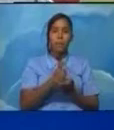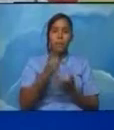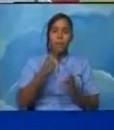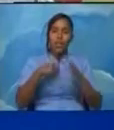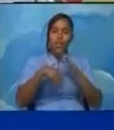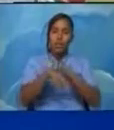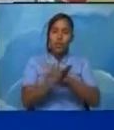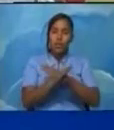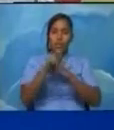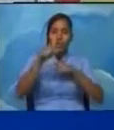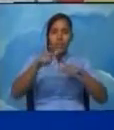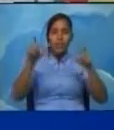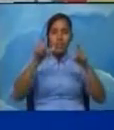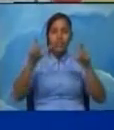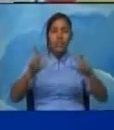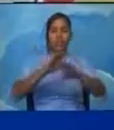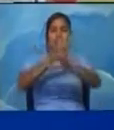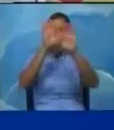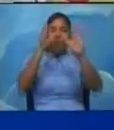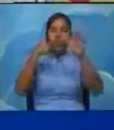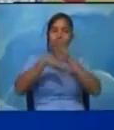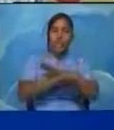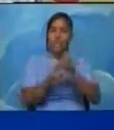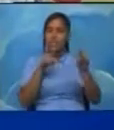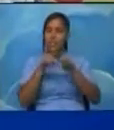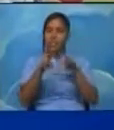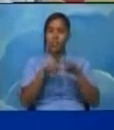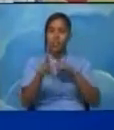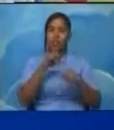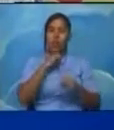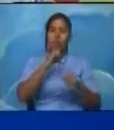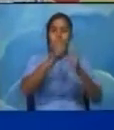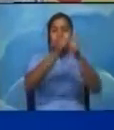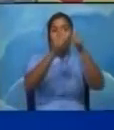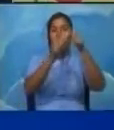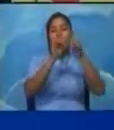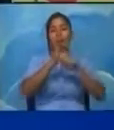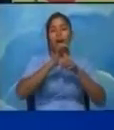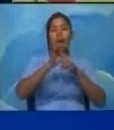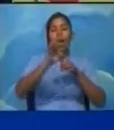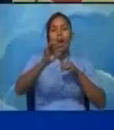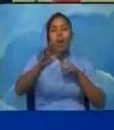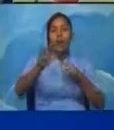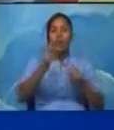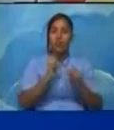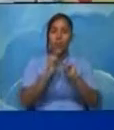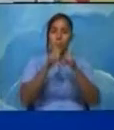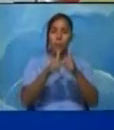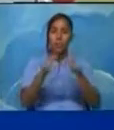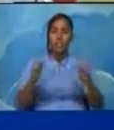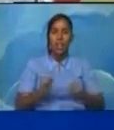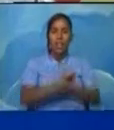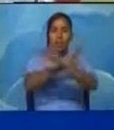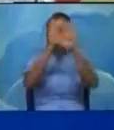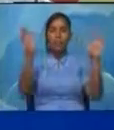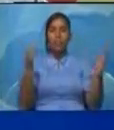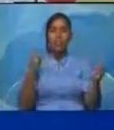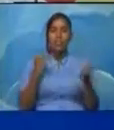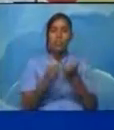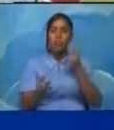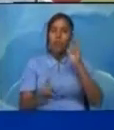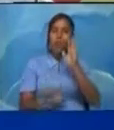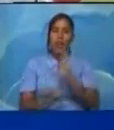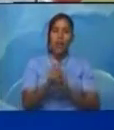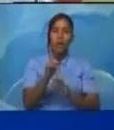Sales de aquí del cielito, sales de aquí. Ay, no, eso es muy largo. Empiezan el matutino en la mañana y